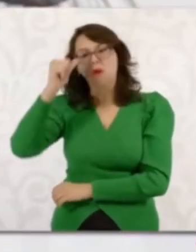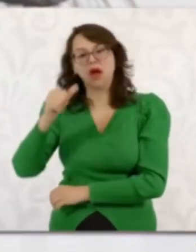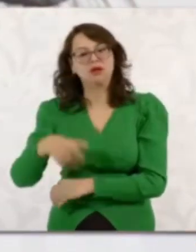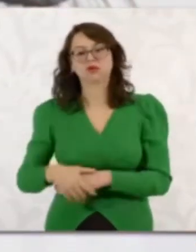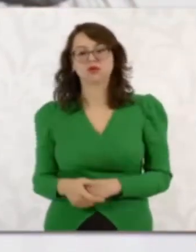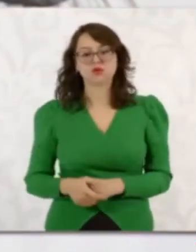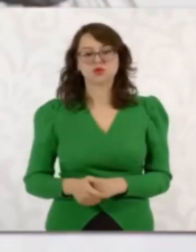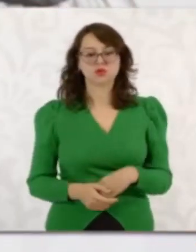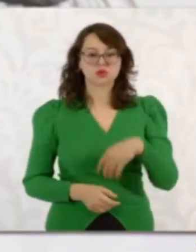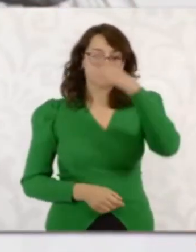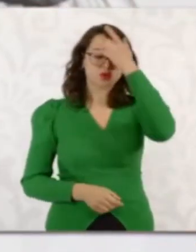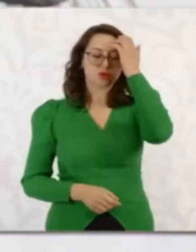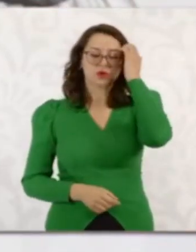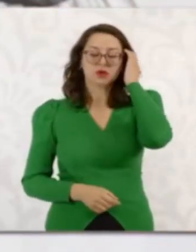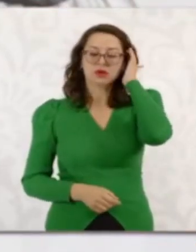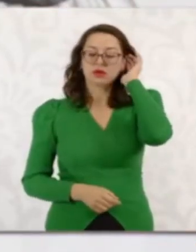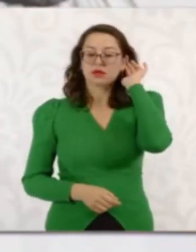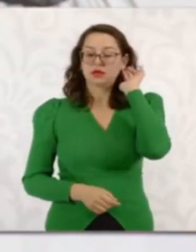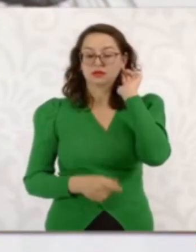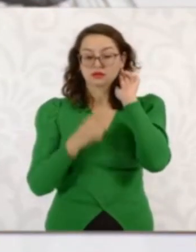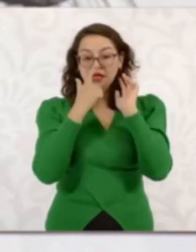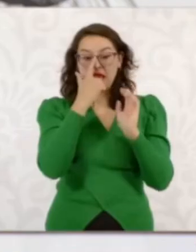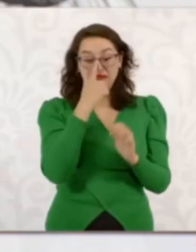Incluso se atreven a decir que son clientelares.